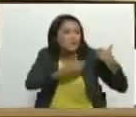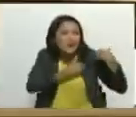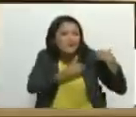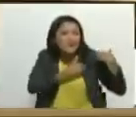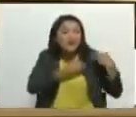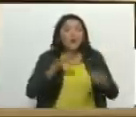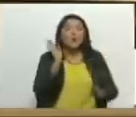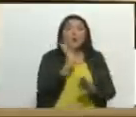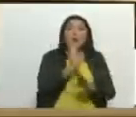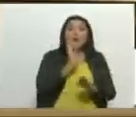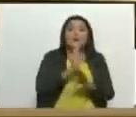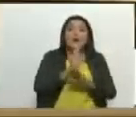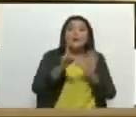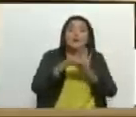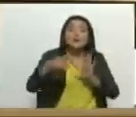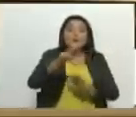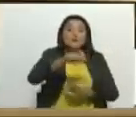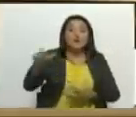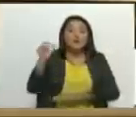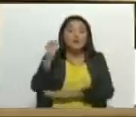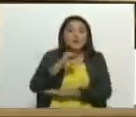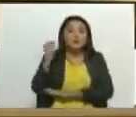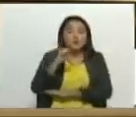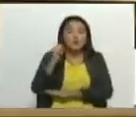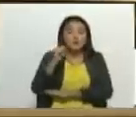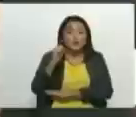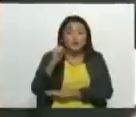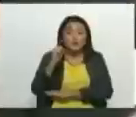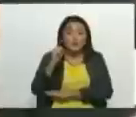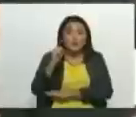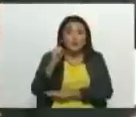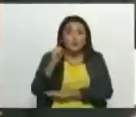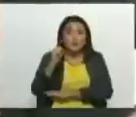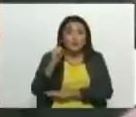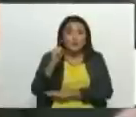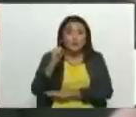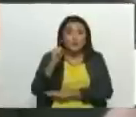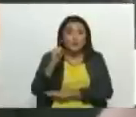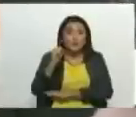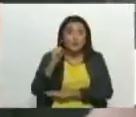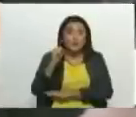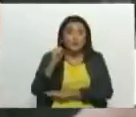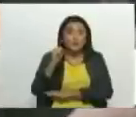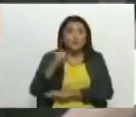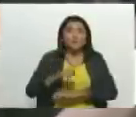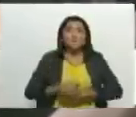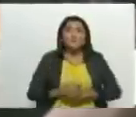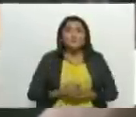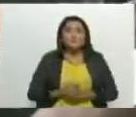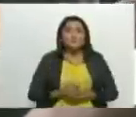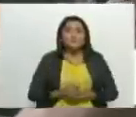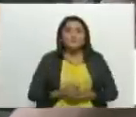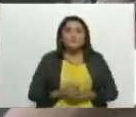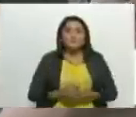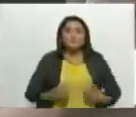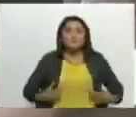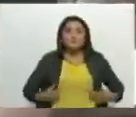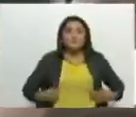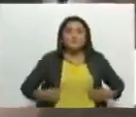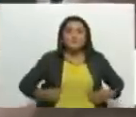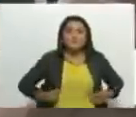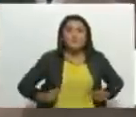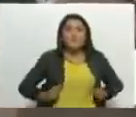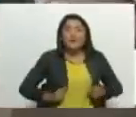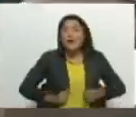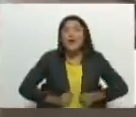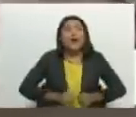garantía de los derechos de las personas con trastorno del espectro autista. Y él no solamente no es corresponsal como lo obliga la